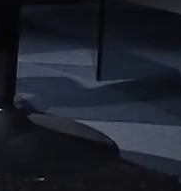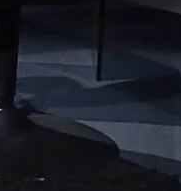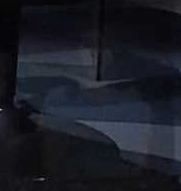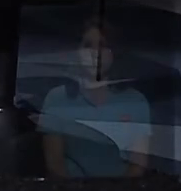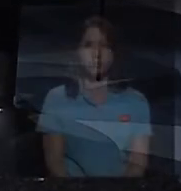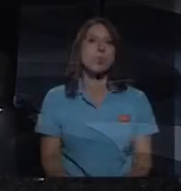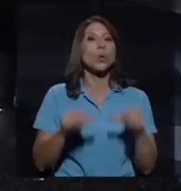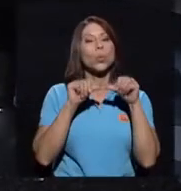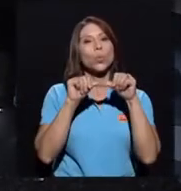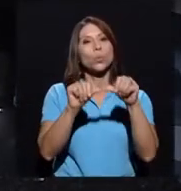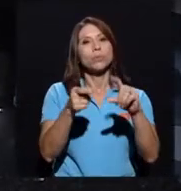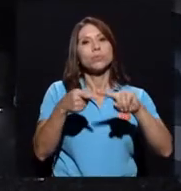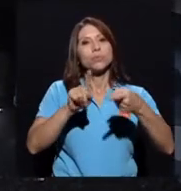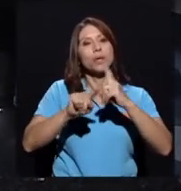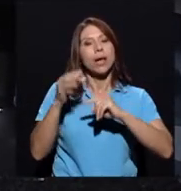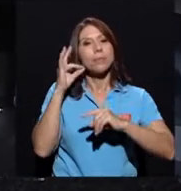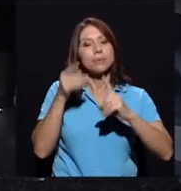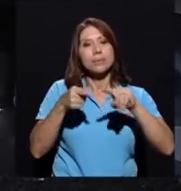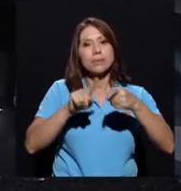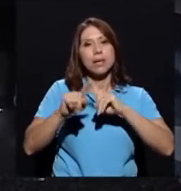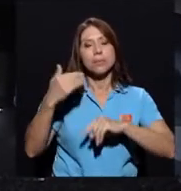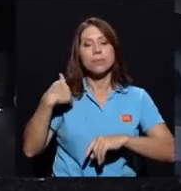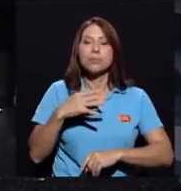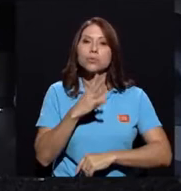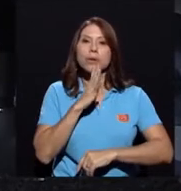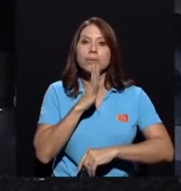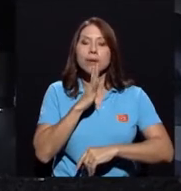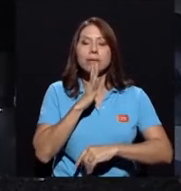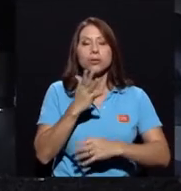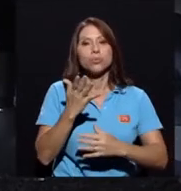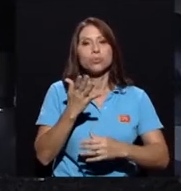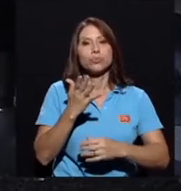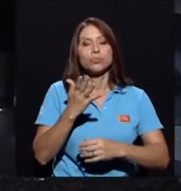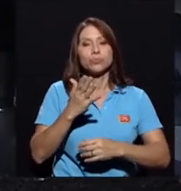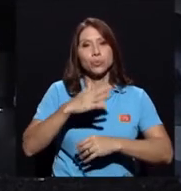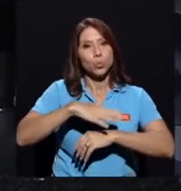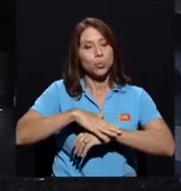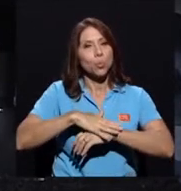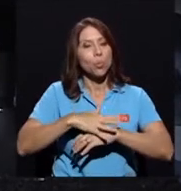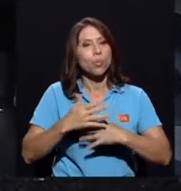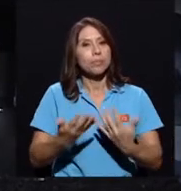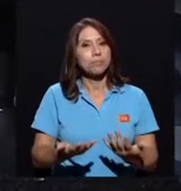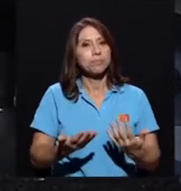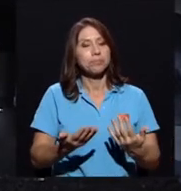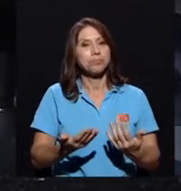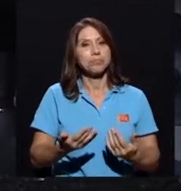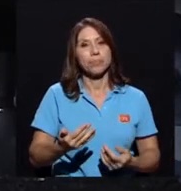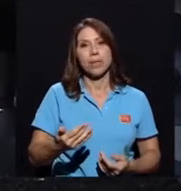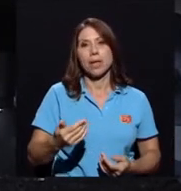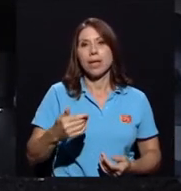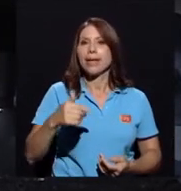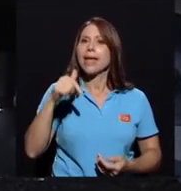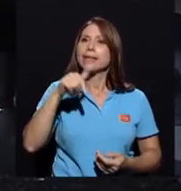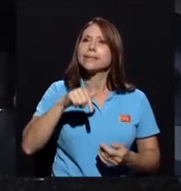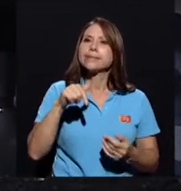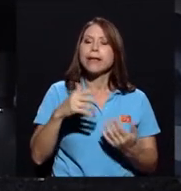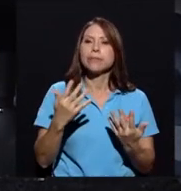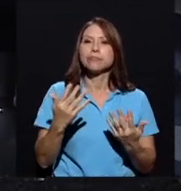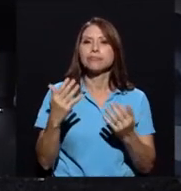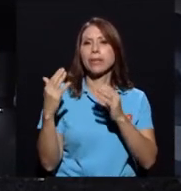continuamos amigos amigos hablando de esta esperanza